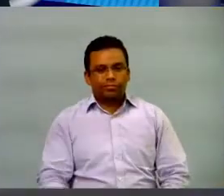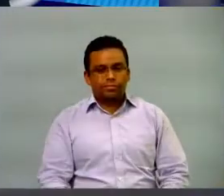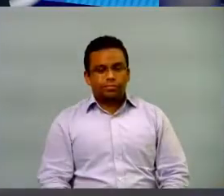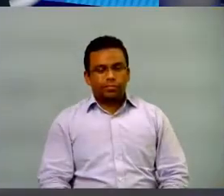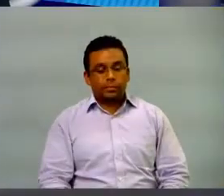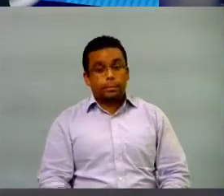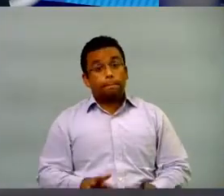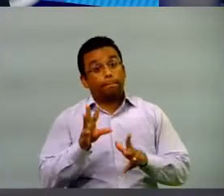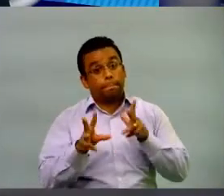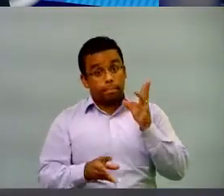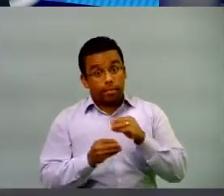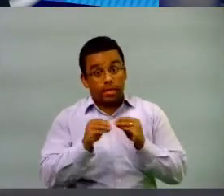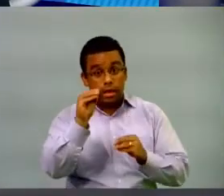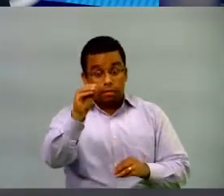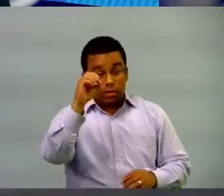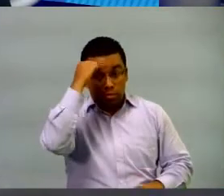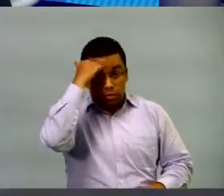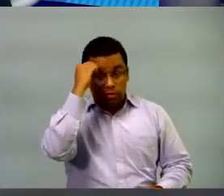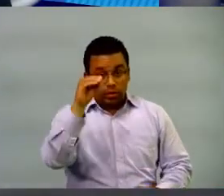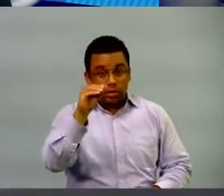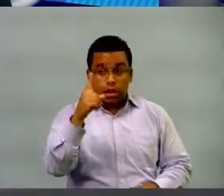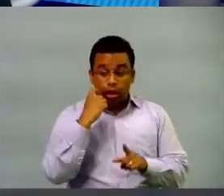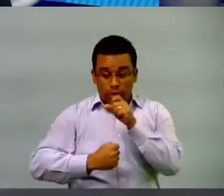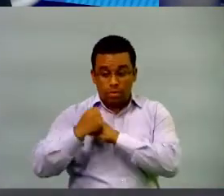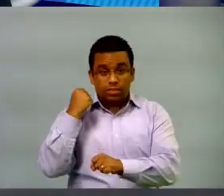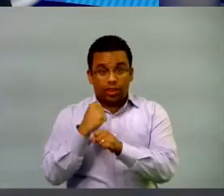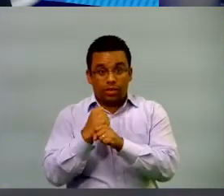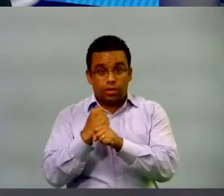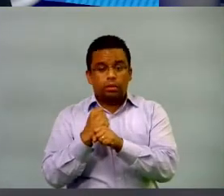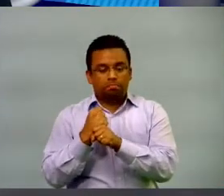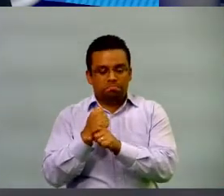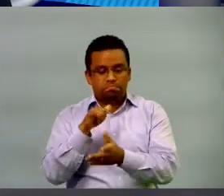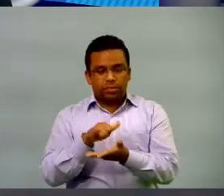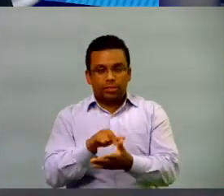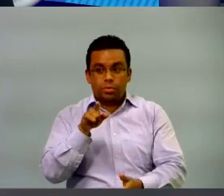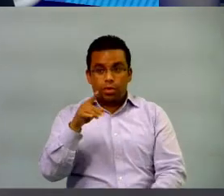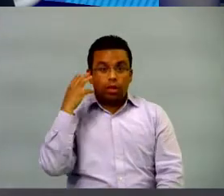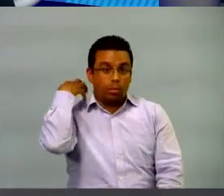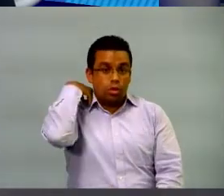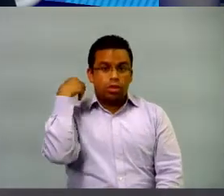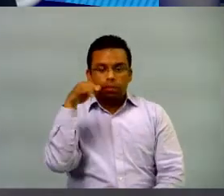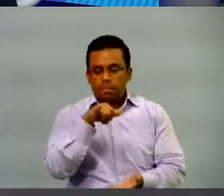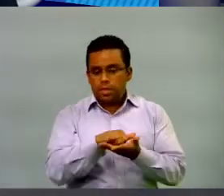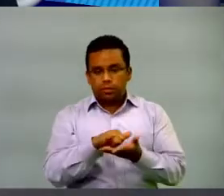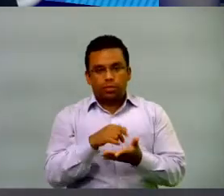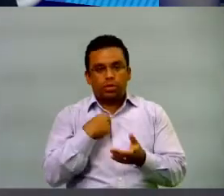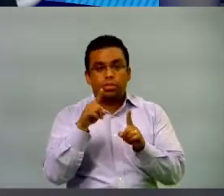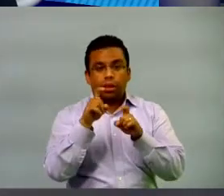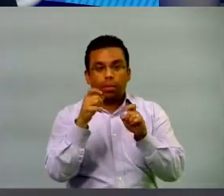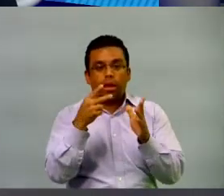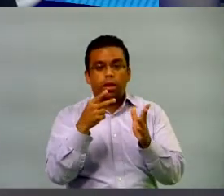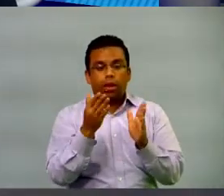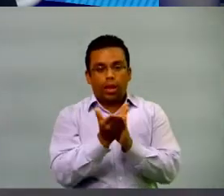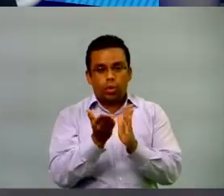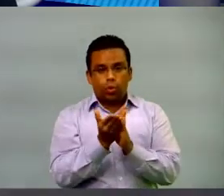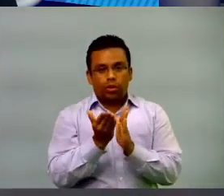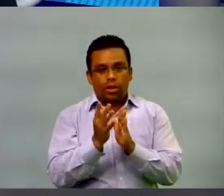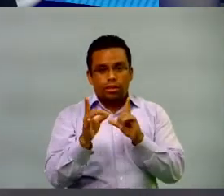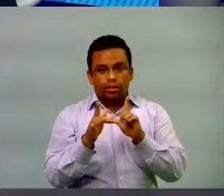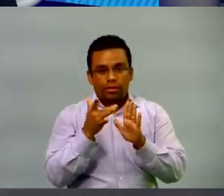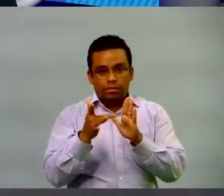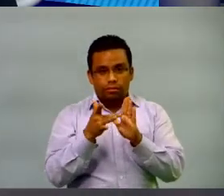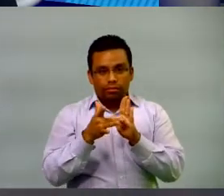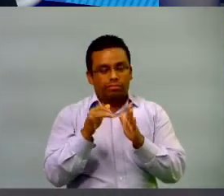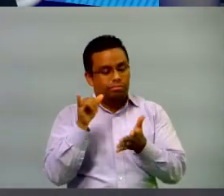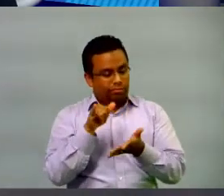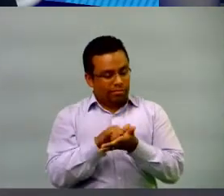Adicionalmente, decirles a los profes que el año pasado también Montería fue ganador en Educa Digital. Entonces, vemos que